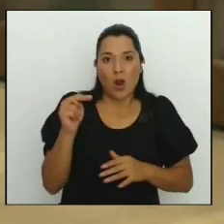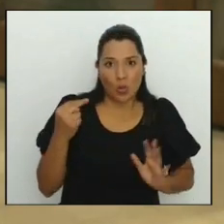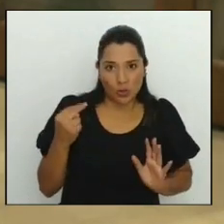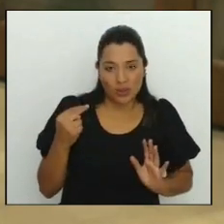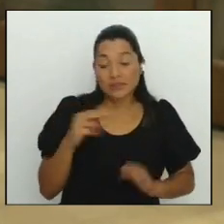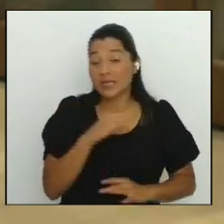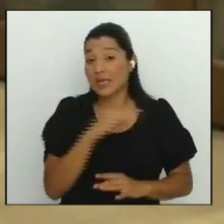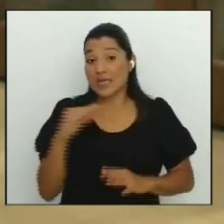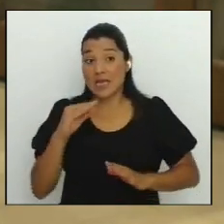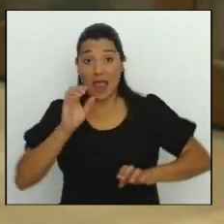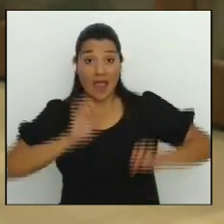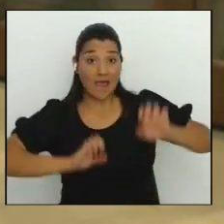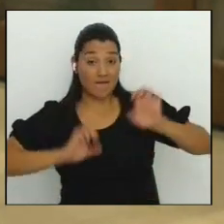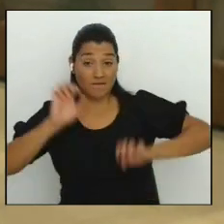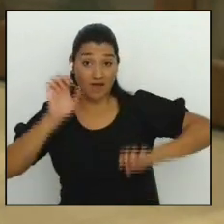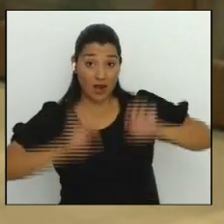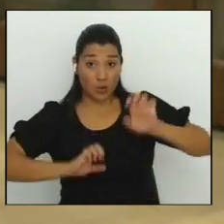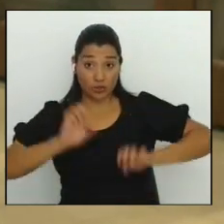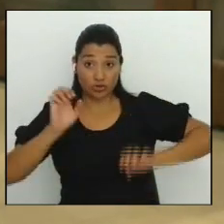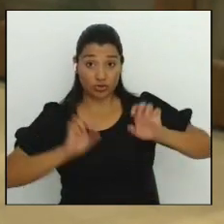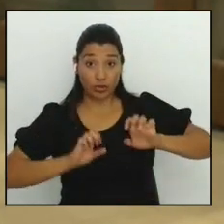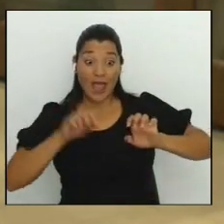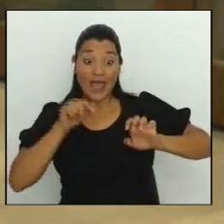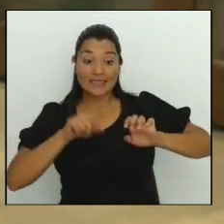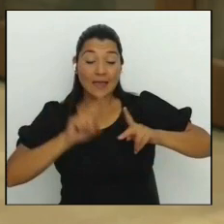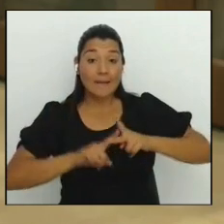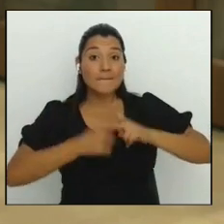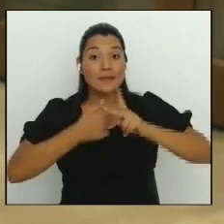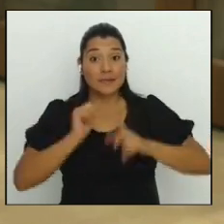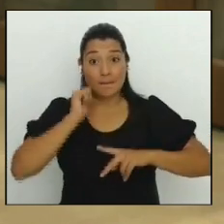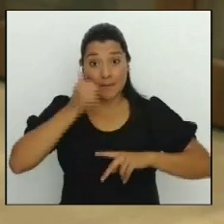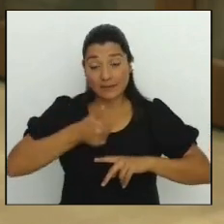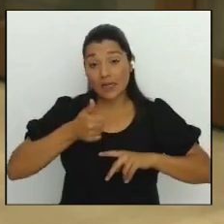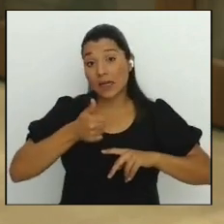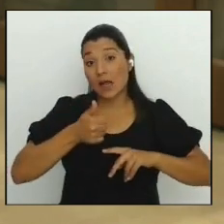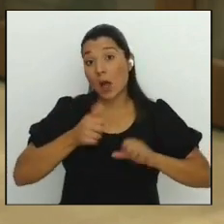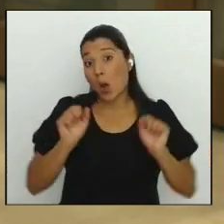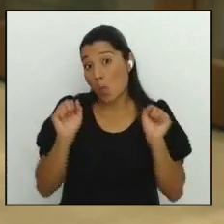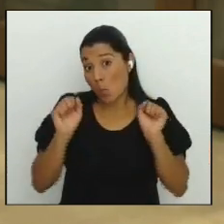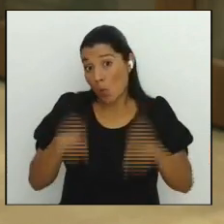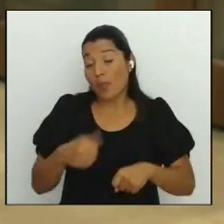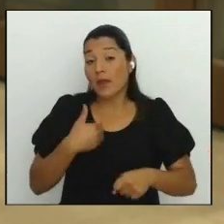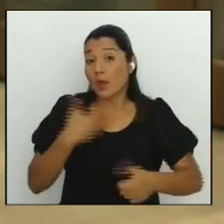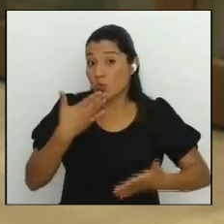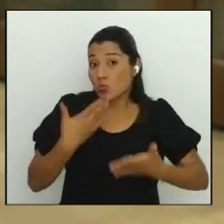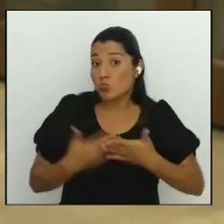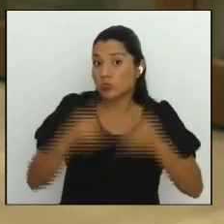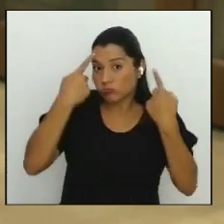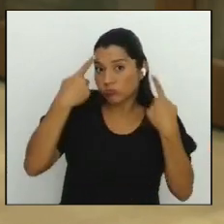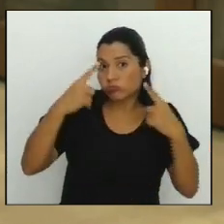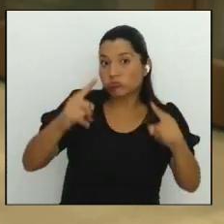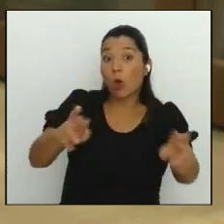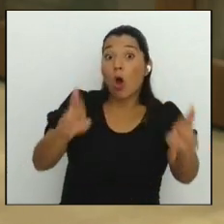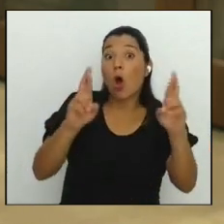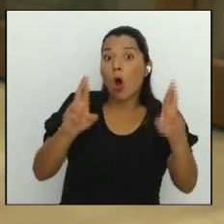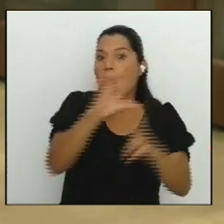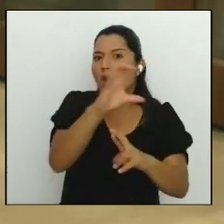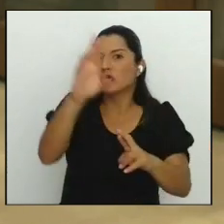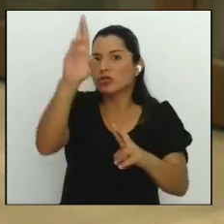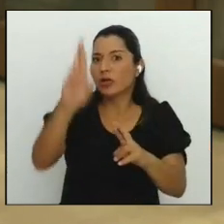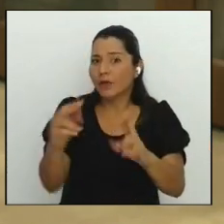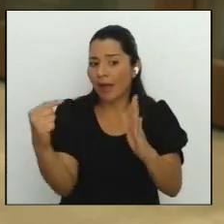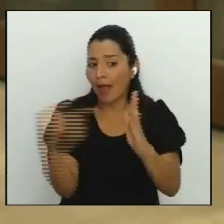que sería a partir de mañana, pueda dar un buen resultado y podamos ser excluidos de la lista negra en la cual